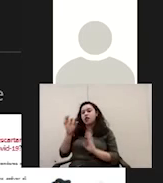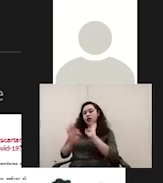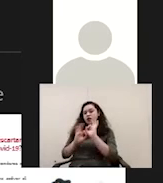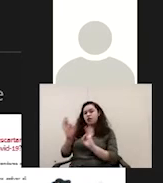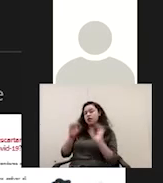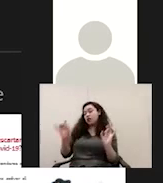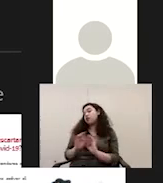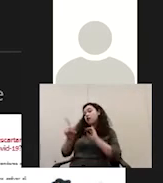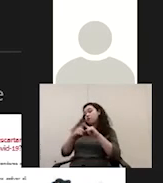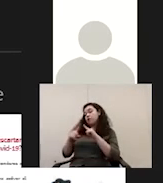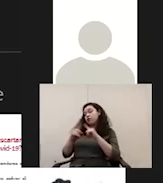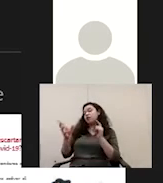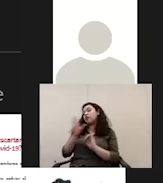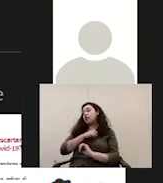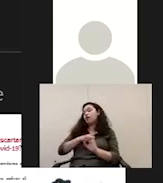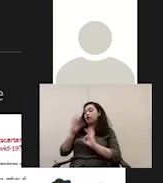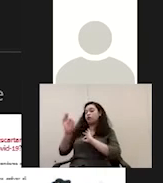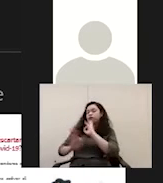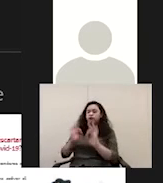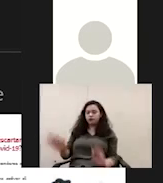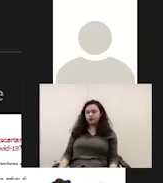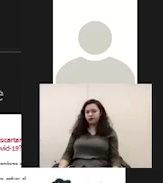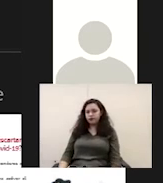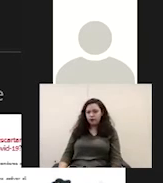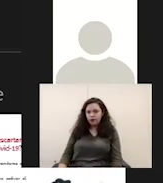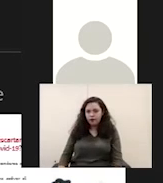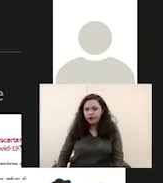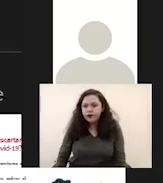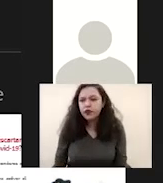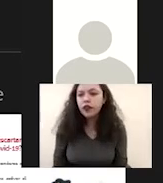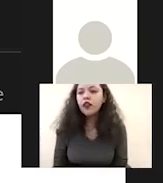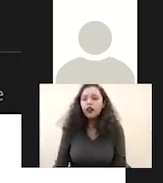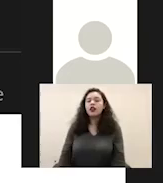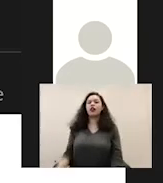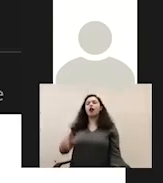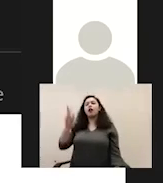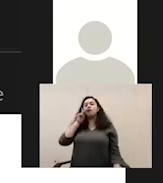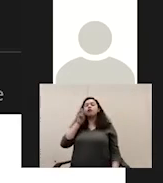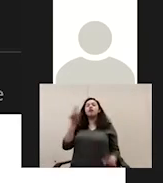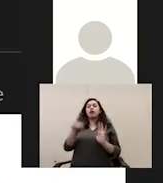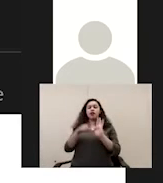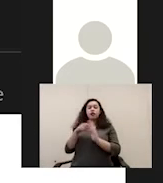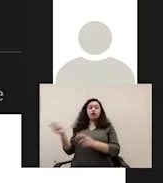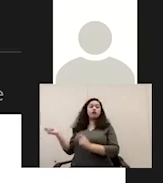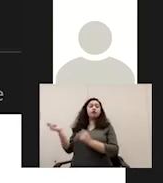sea positivo y que, bueno, obviamente también tiene que llevar su prueba negativa al término del